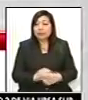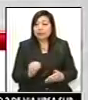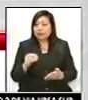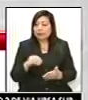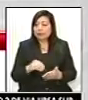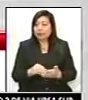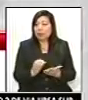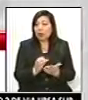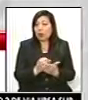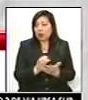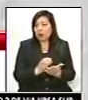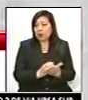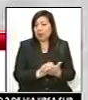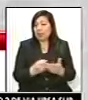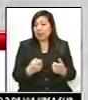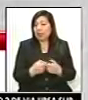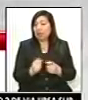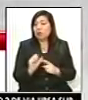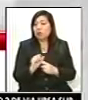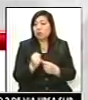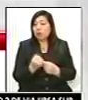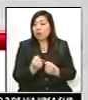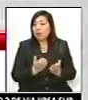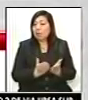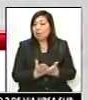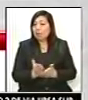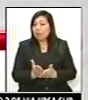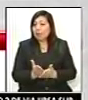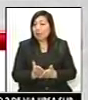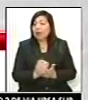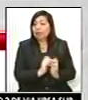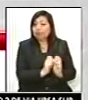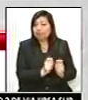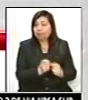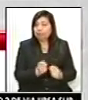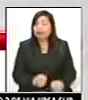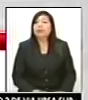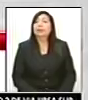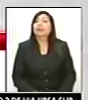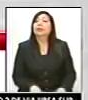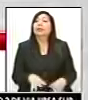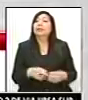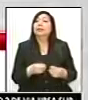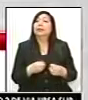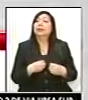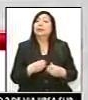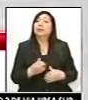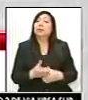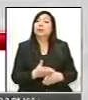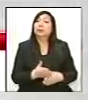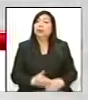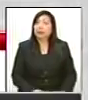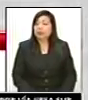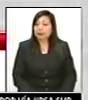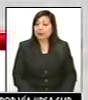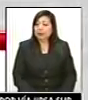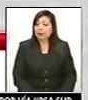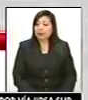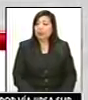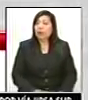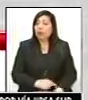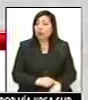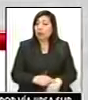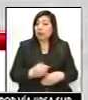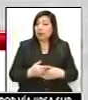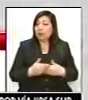potencia contratada y la energía asociada por medio de las empresas distribuidoras que aceptarían participar en la licitación durante